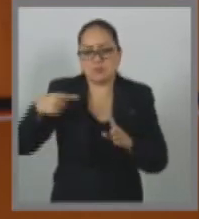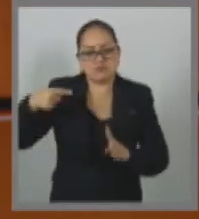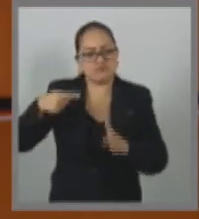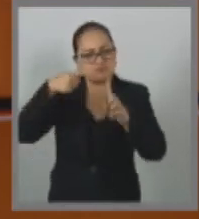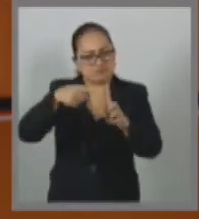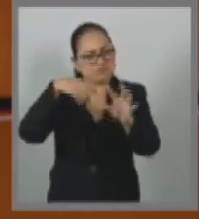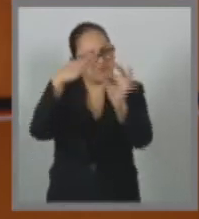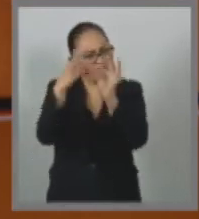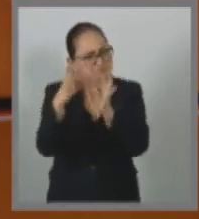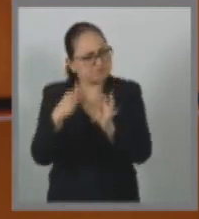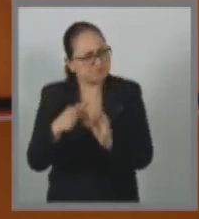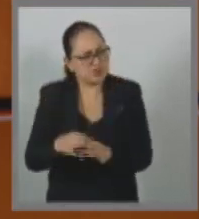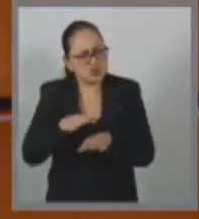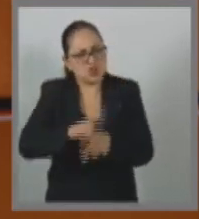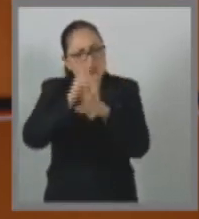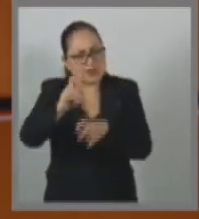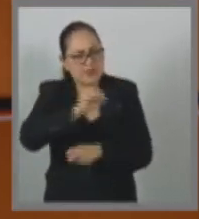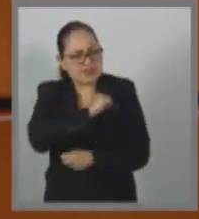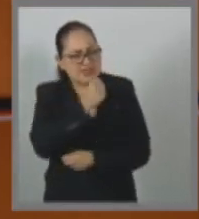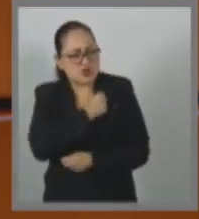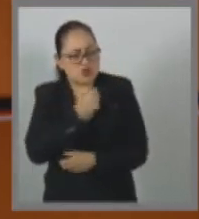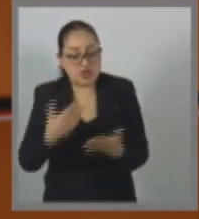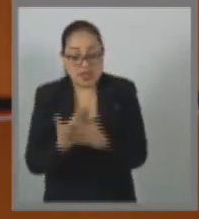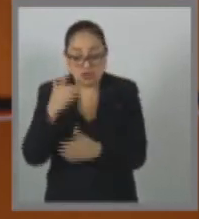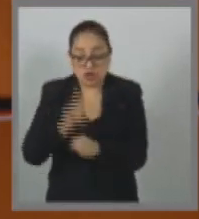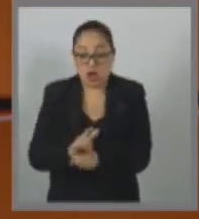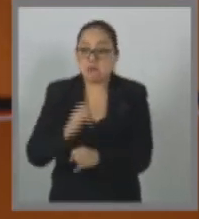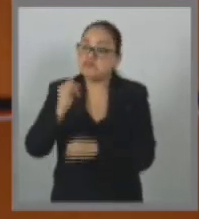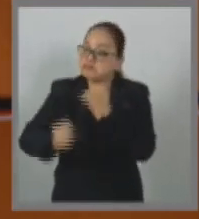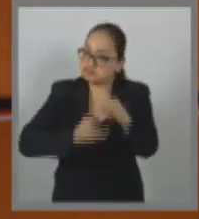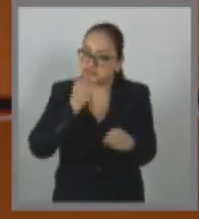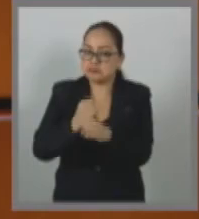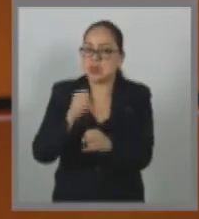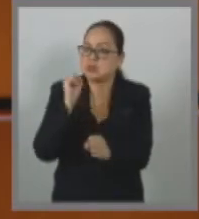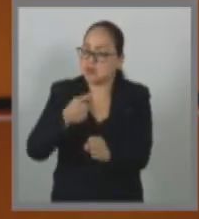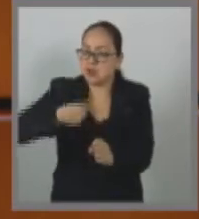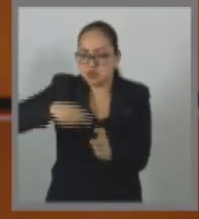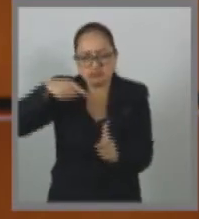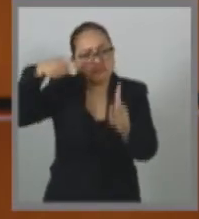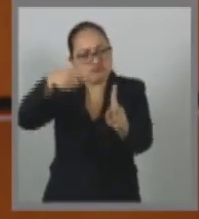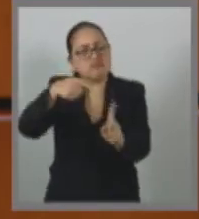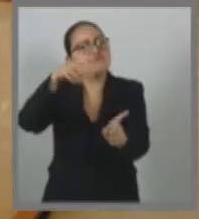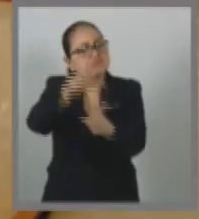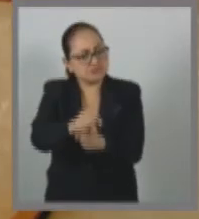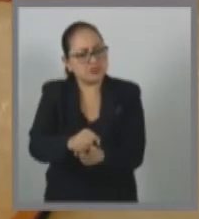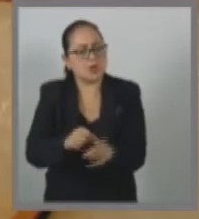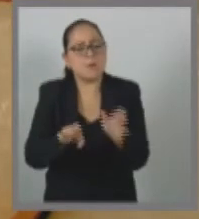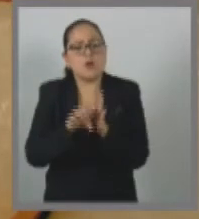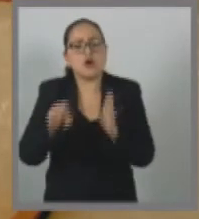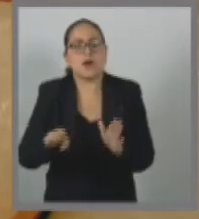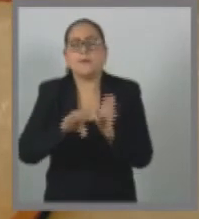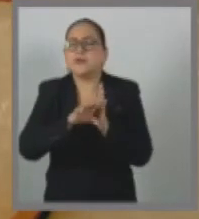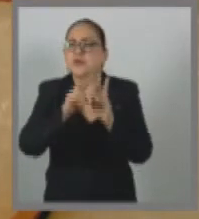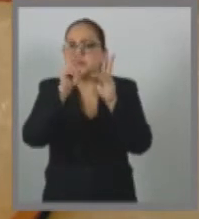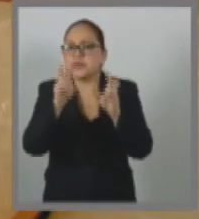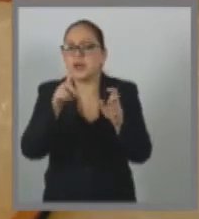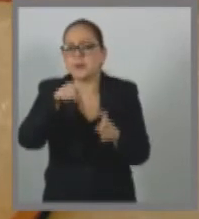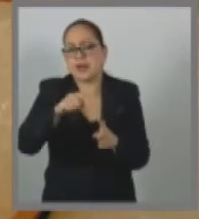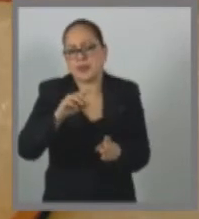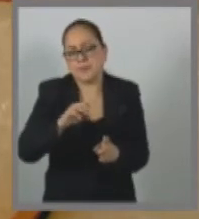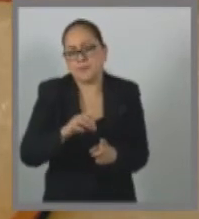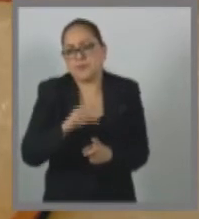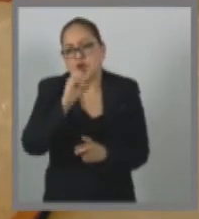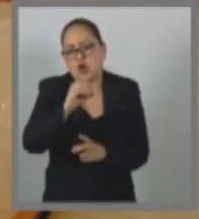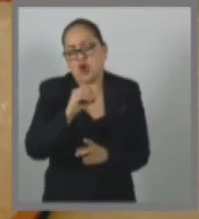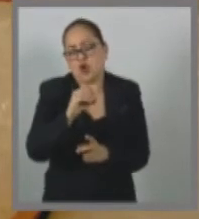muchas de las metas de salud nacionales e internacionales que nos hemos impuesto, como las relativas a los Objetivos de Desarrollo